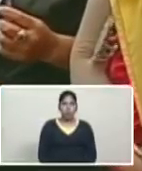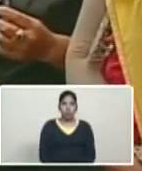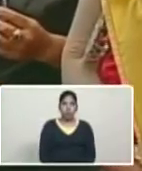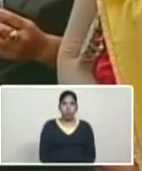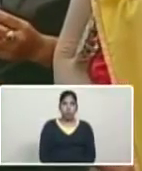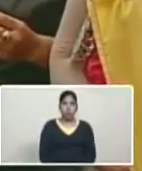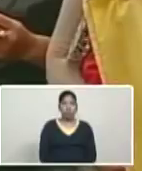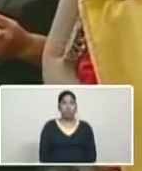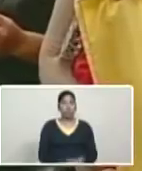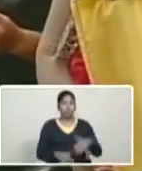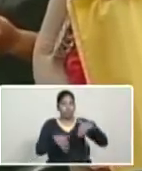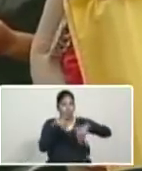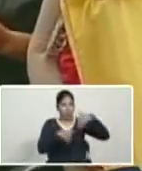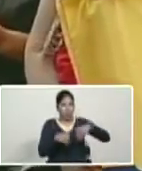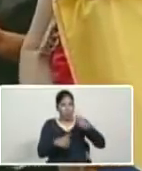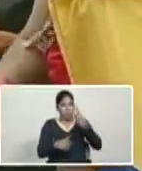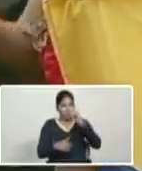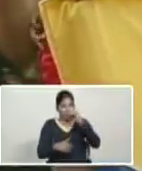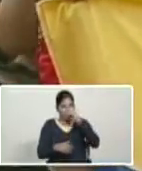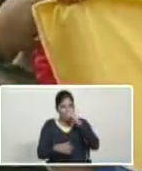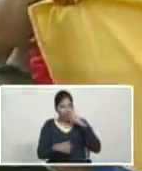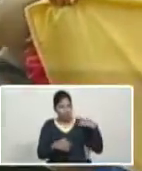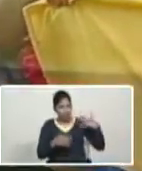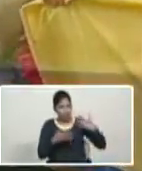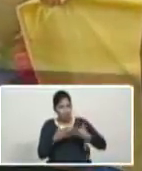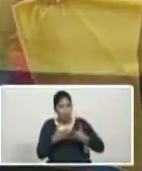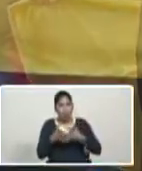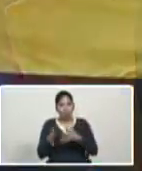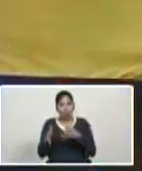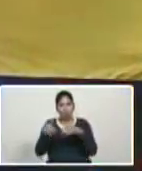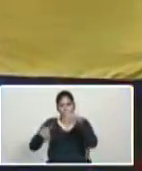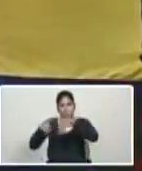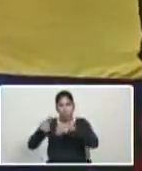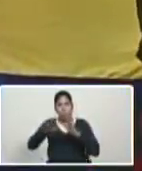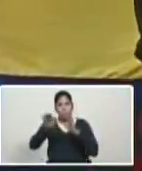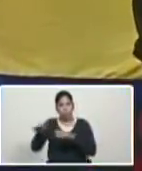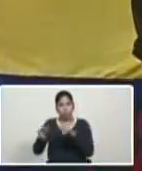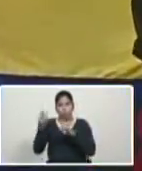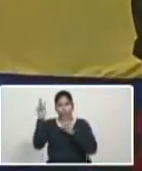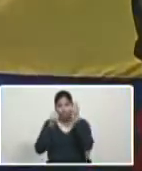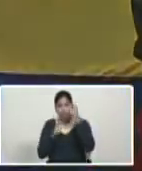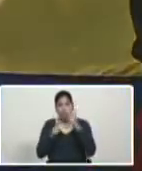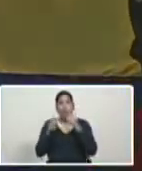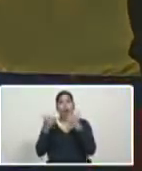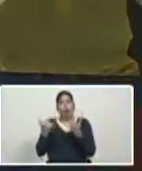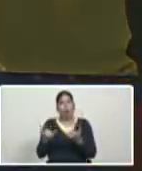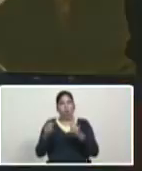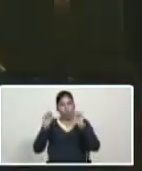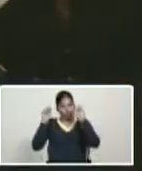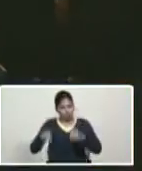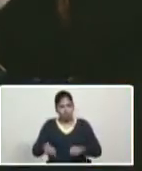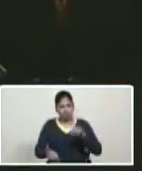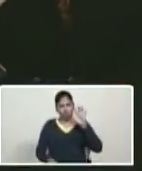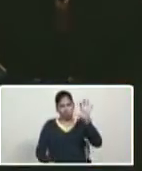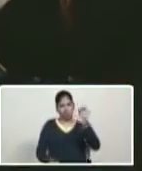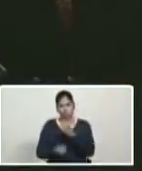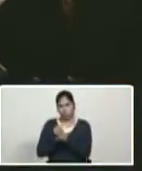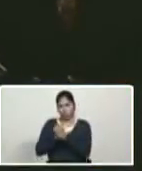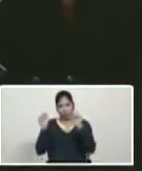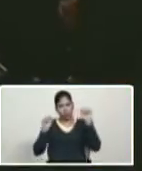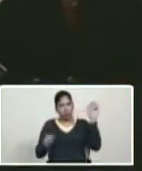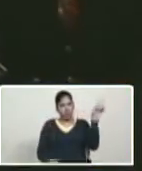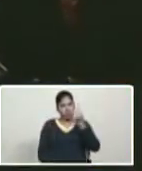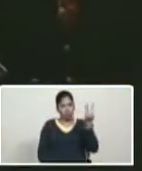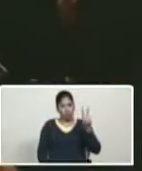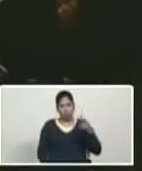con el voto del pueblo tomara las riendas de la República para decir: ahora sí, República Bolivariana de Venezuela